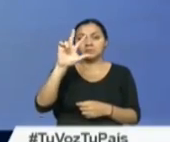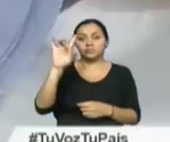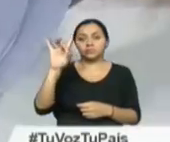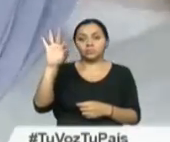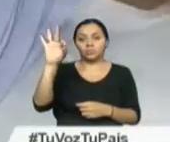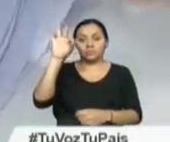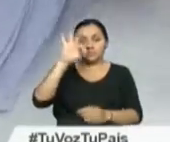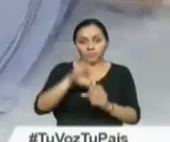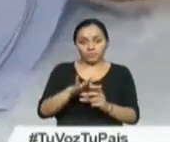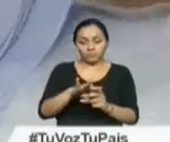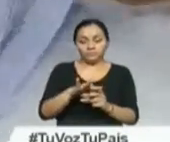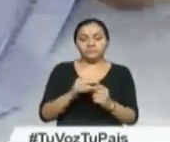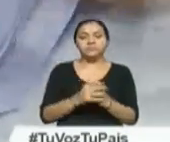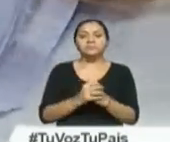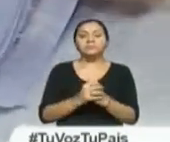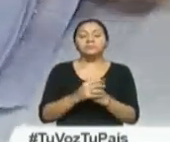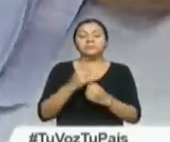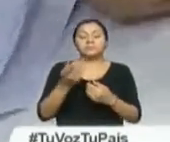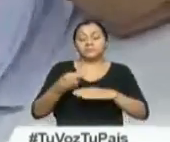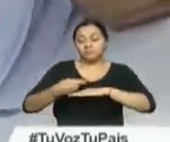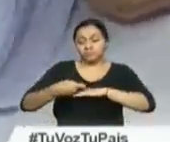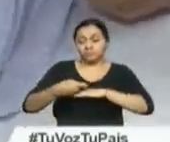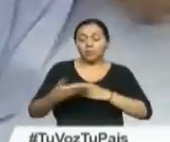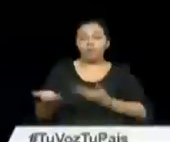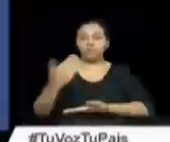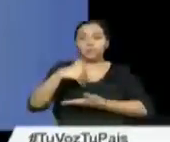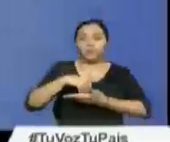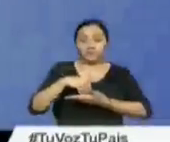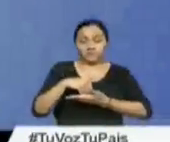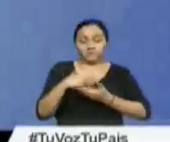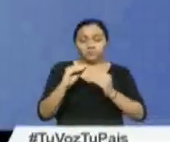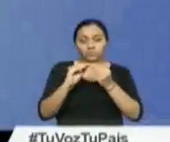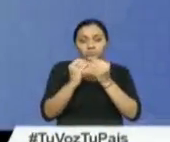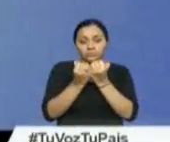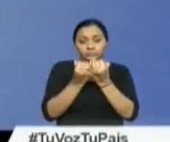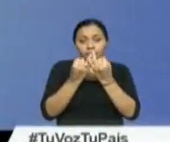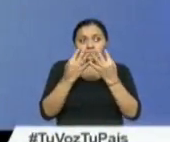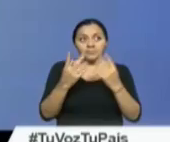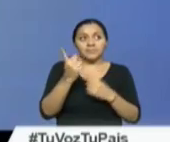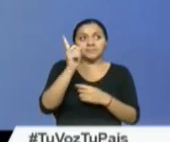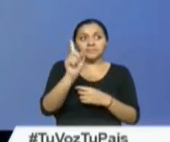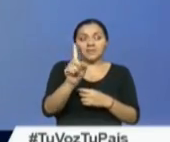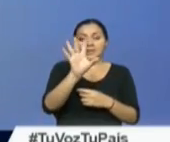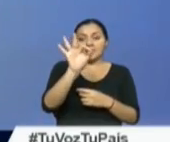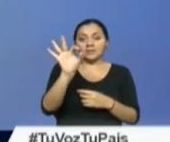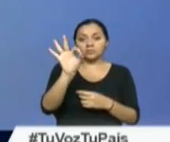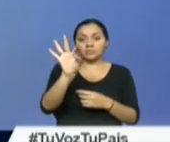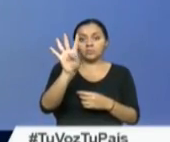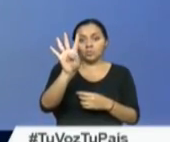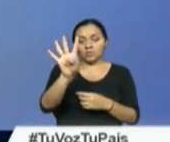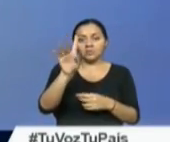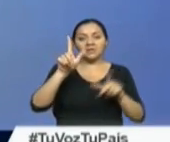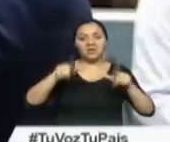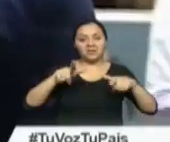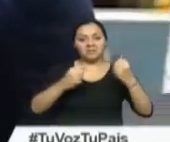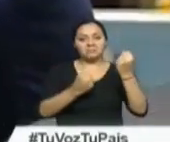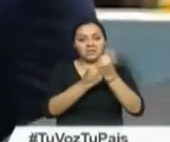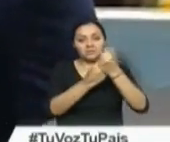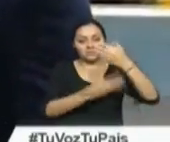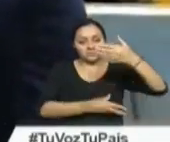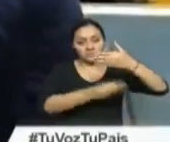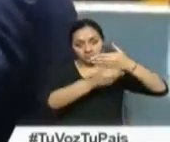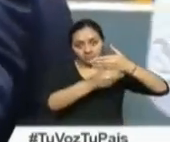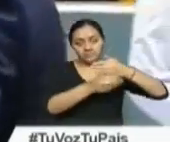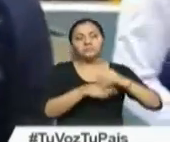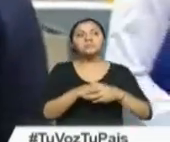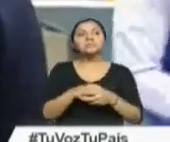4.833.389 votos. Durante este reconteo se registraron 1.594 sufragios más para Moreno. Juan Pablo